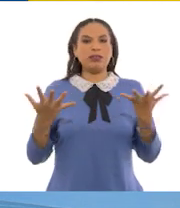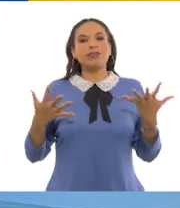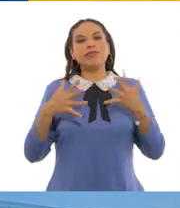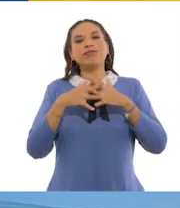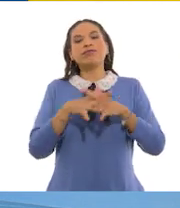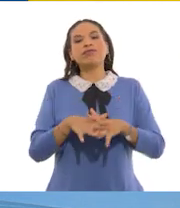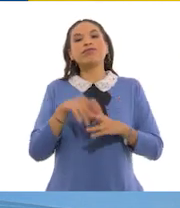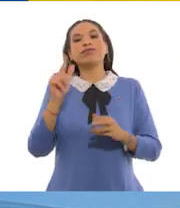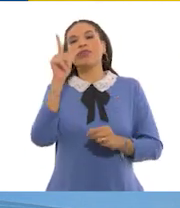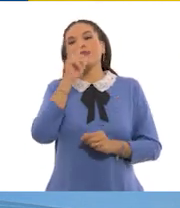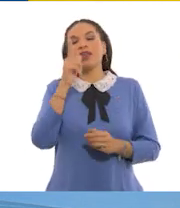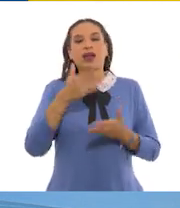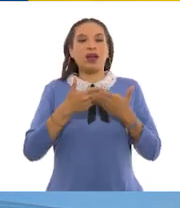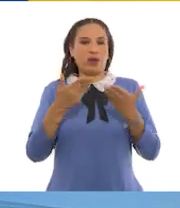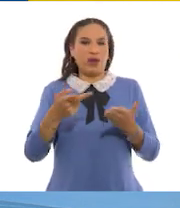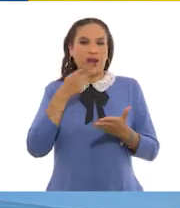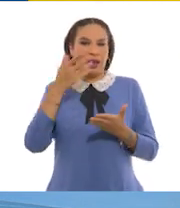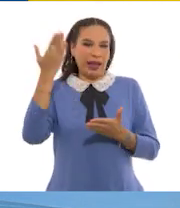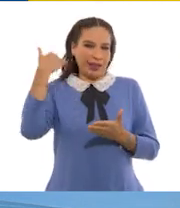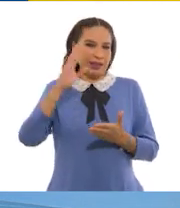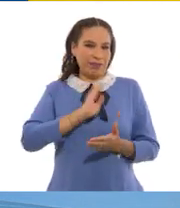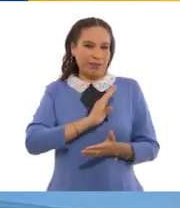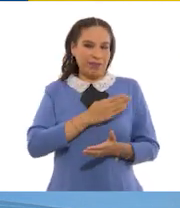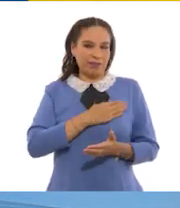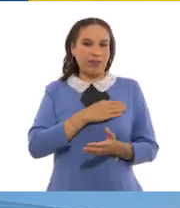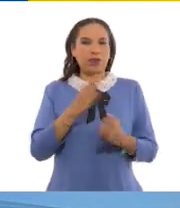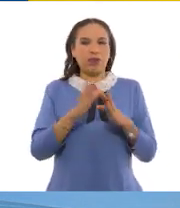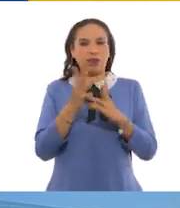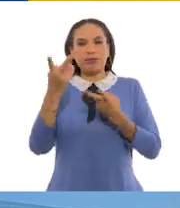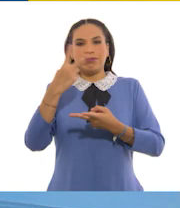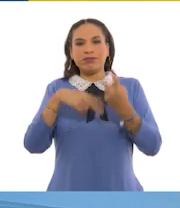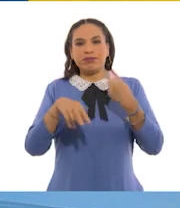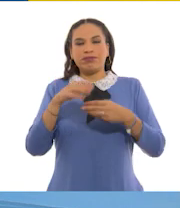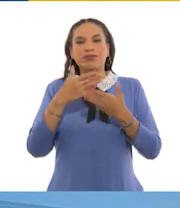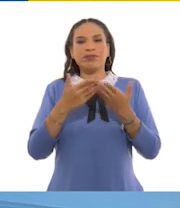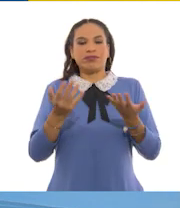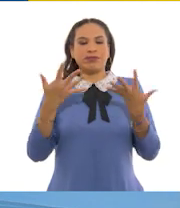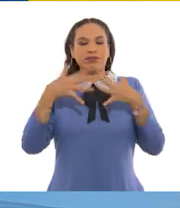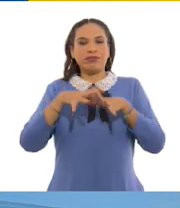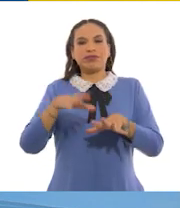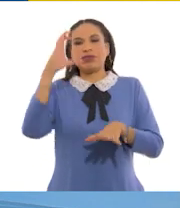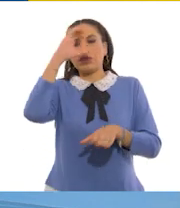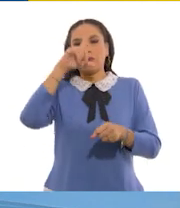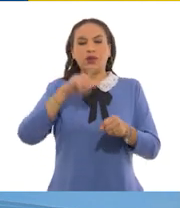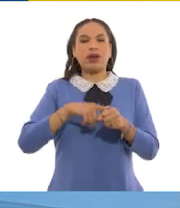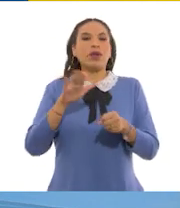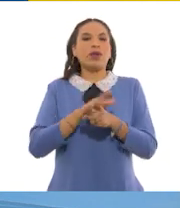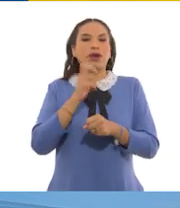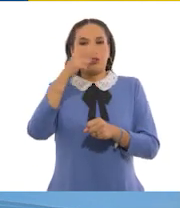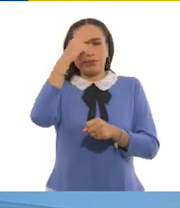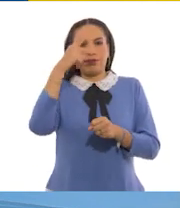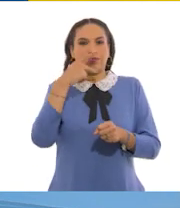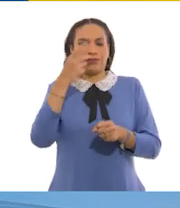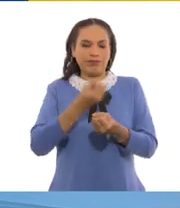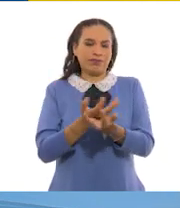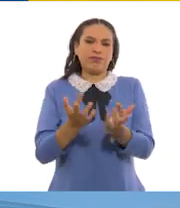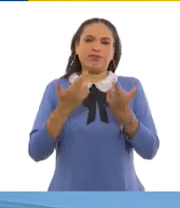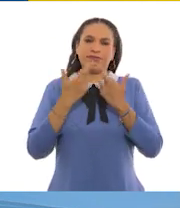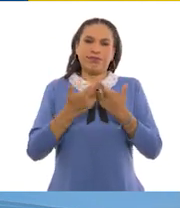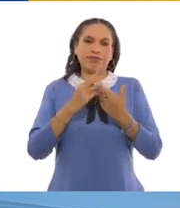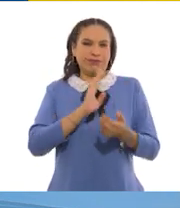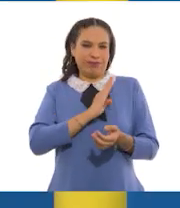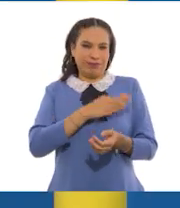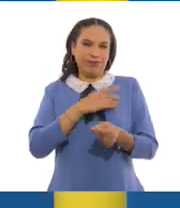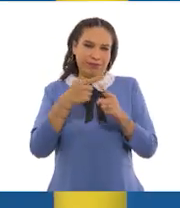mezclaron con la lengua que hablaban los españoles, dando como resultado el mestizaje cultural. Por eso en México hablamos una variante del